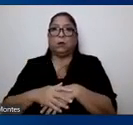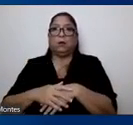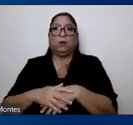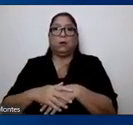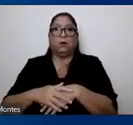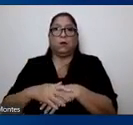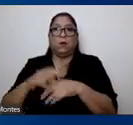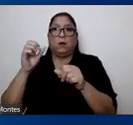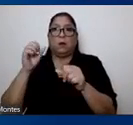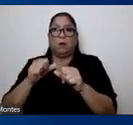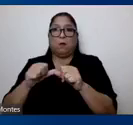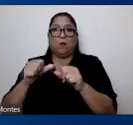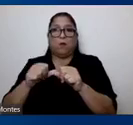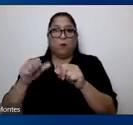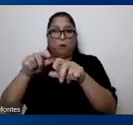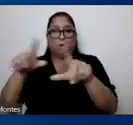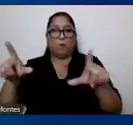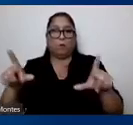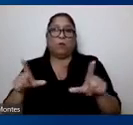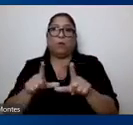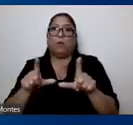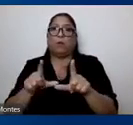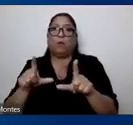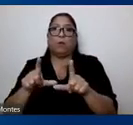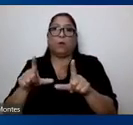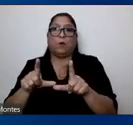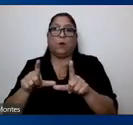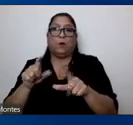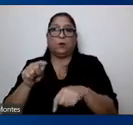sala de